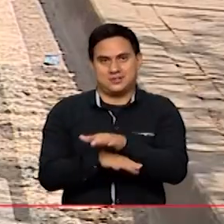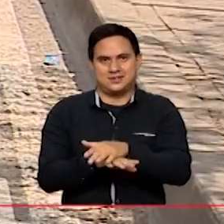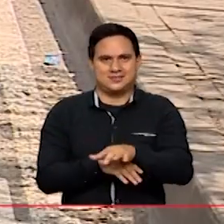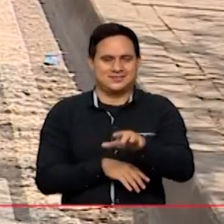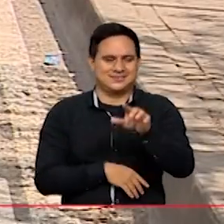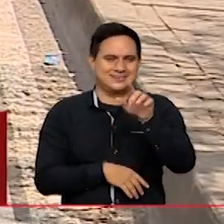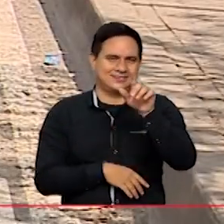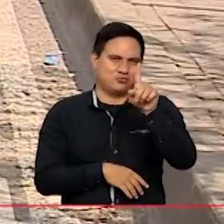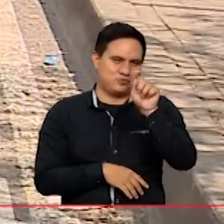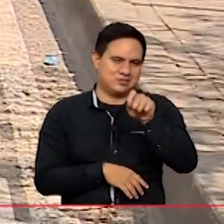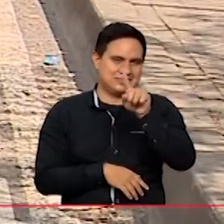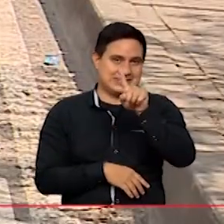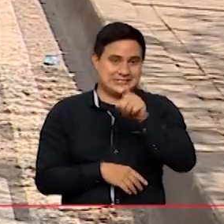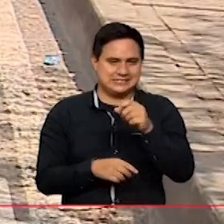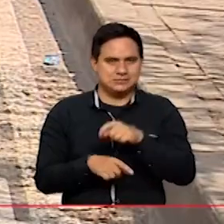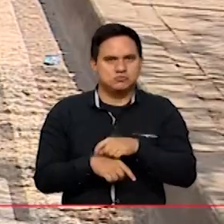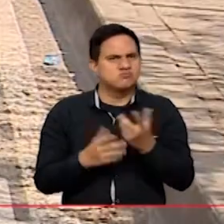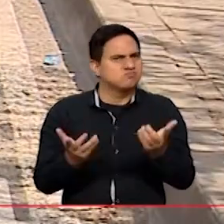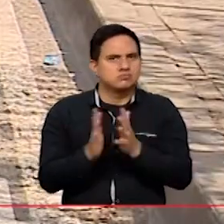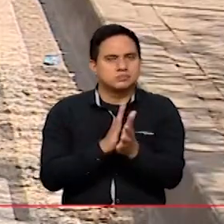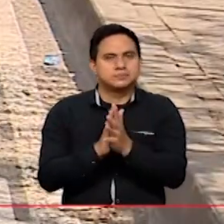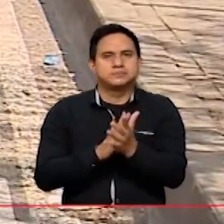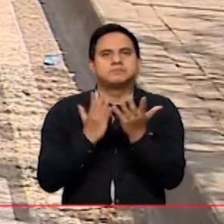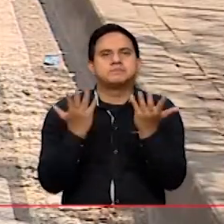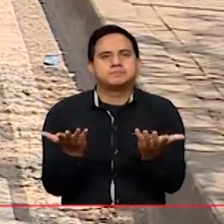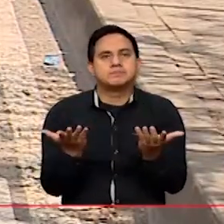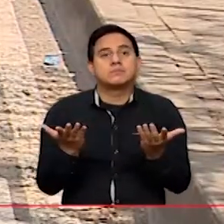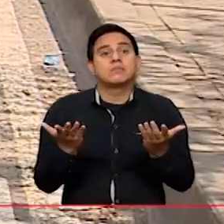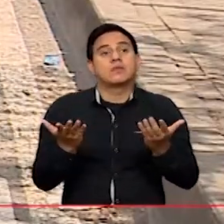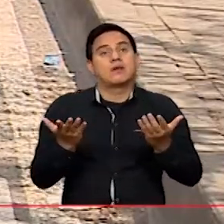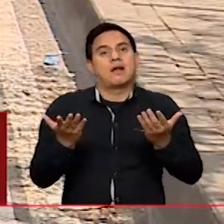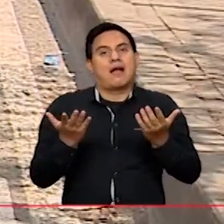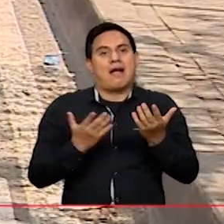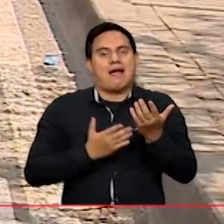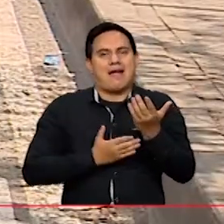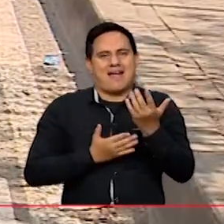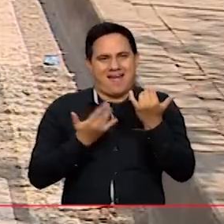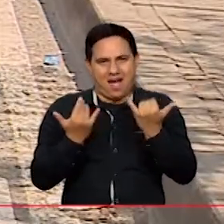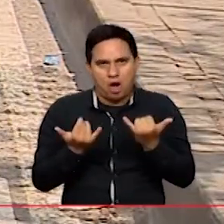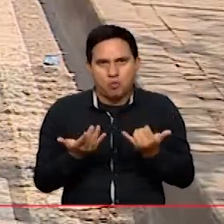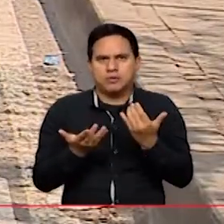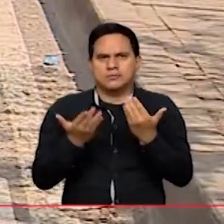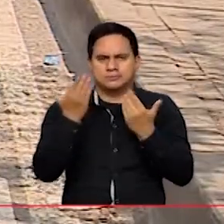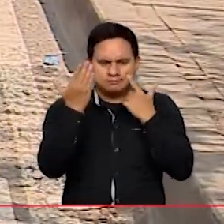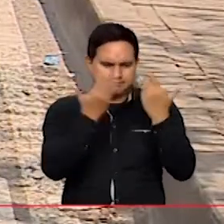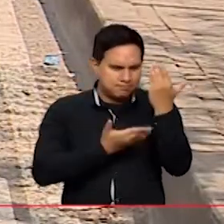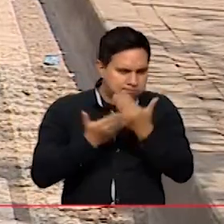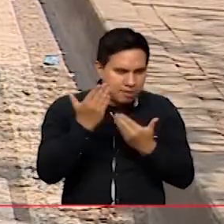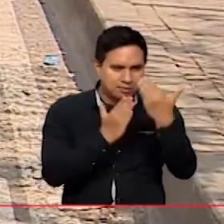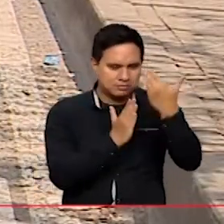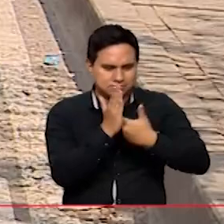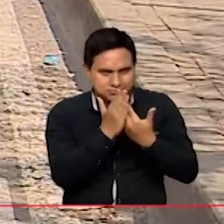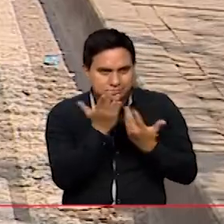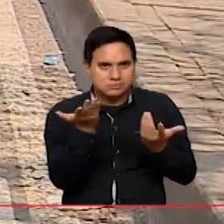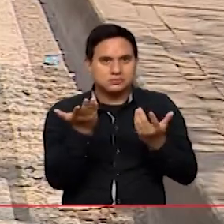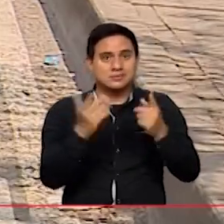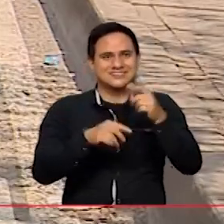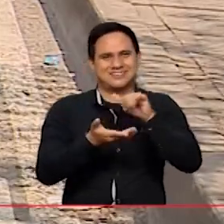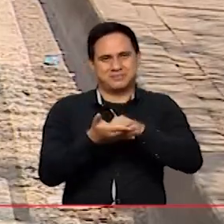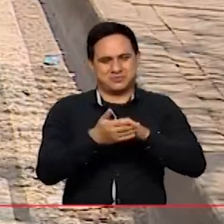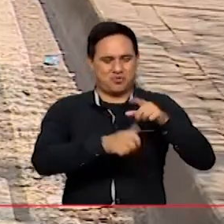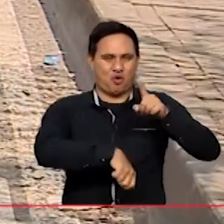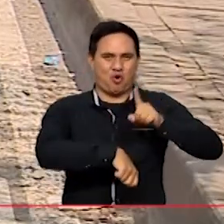1:06 p.m. Pues mire, lo que pasa es que en este momento están realizando los estudios frente al horario, si el horario